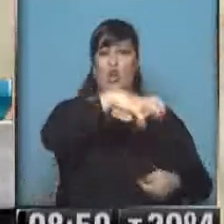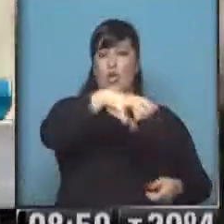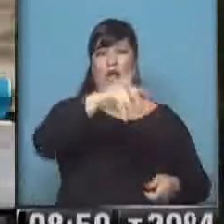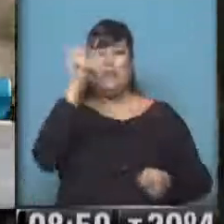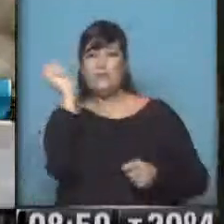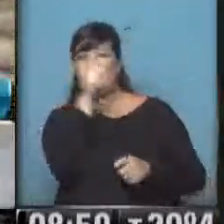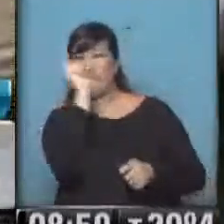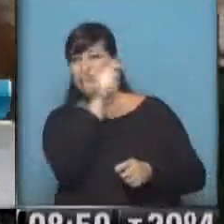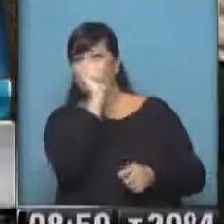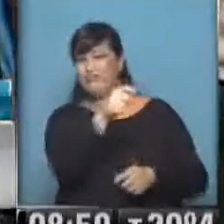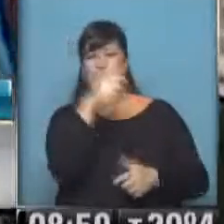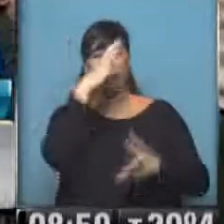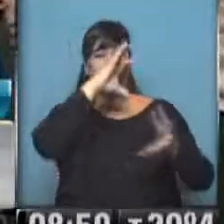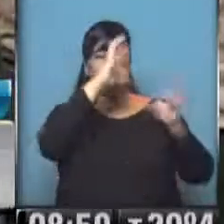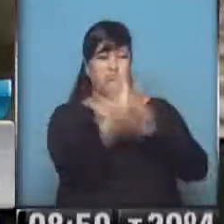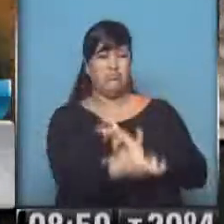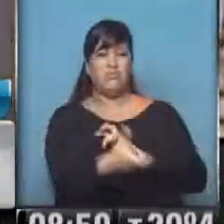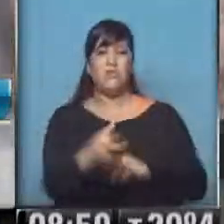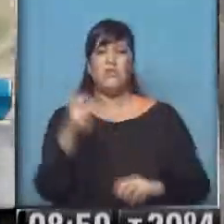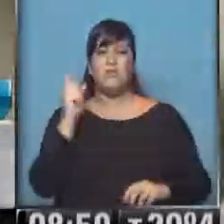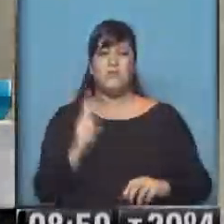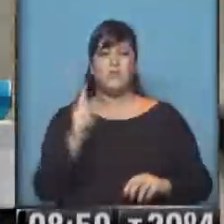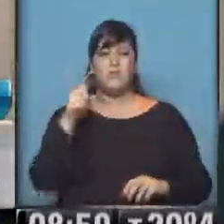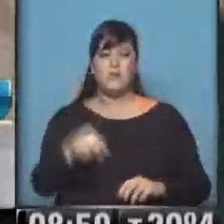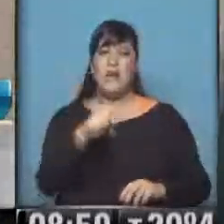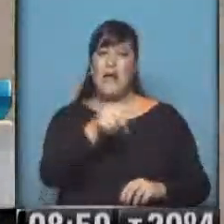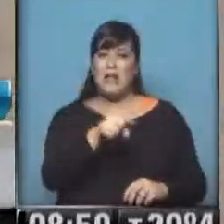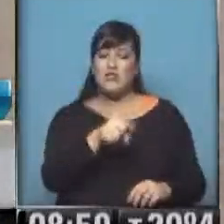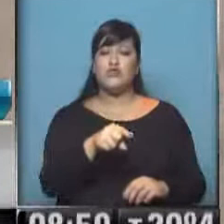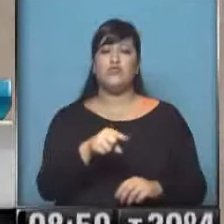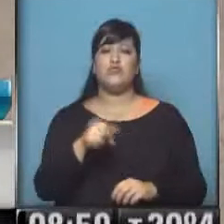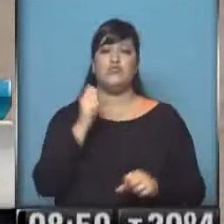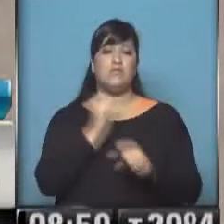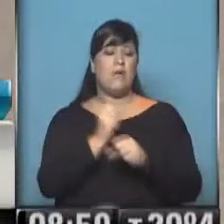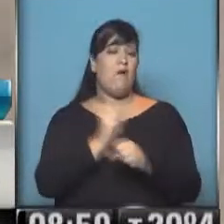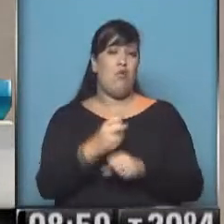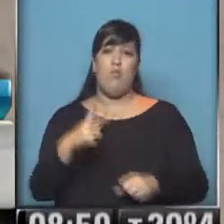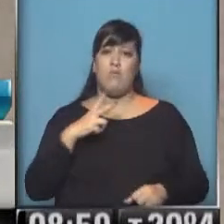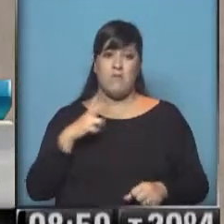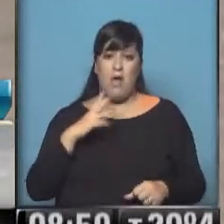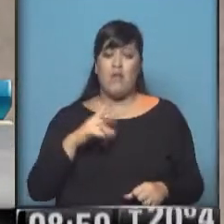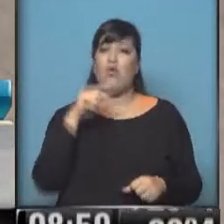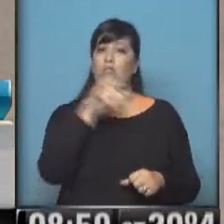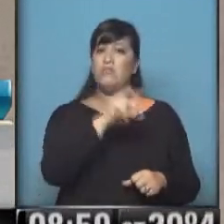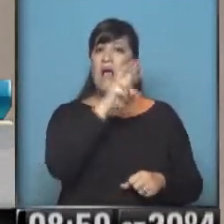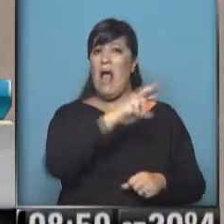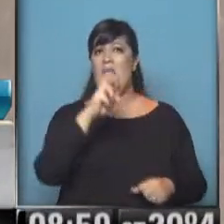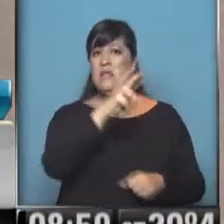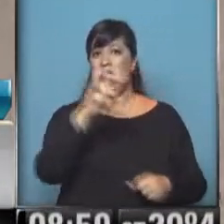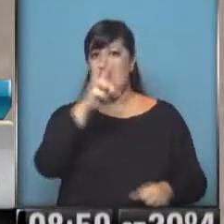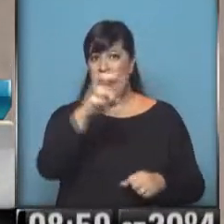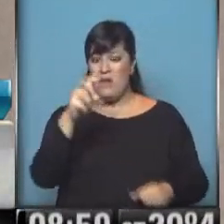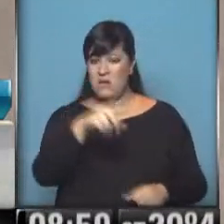embargo están forman parte de un emprendimiento privado ellos alquilan estos locales